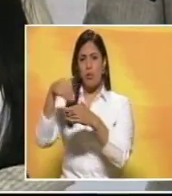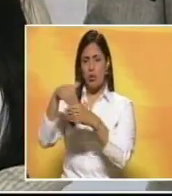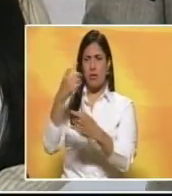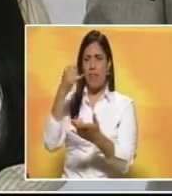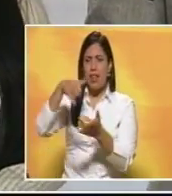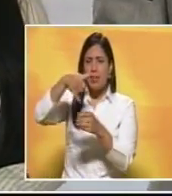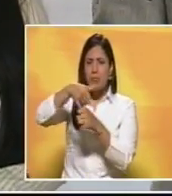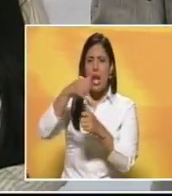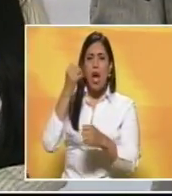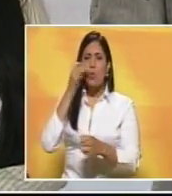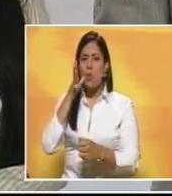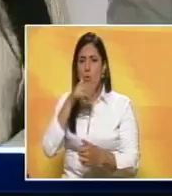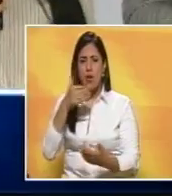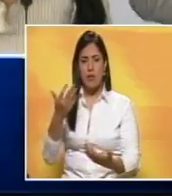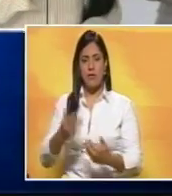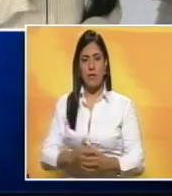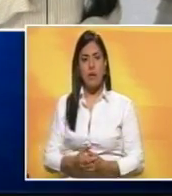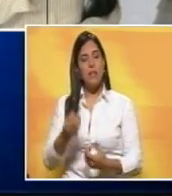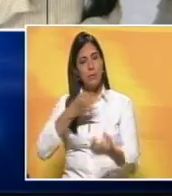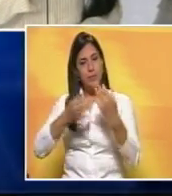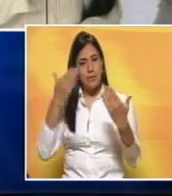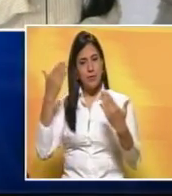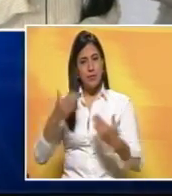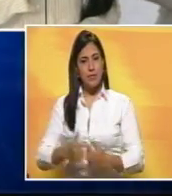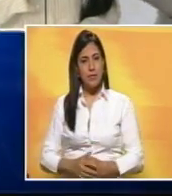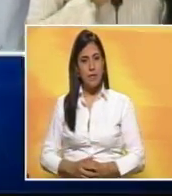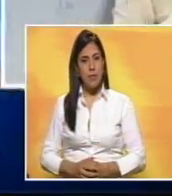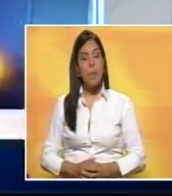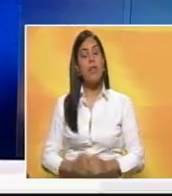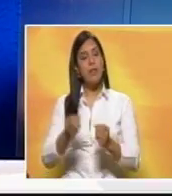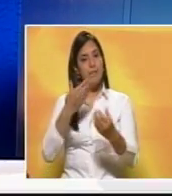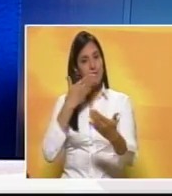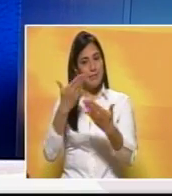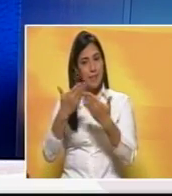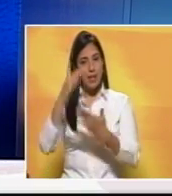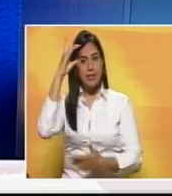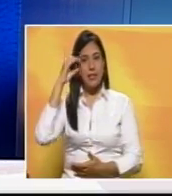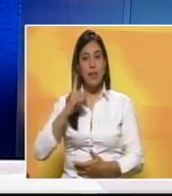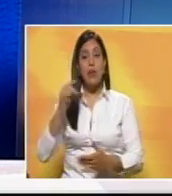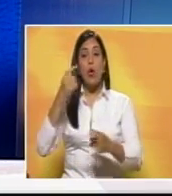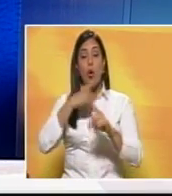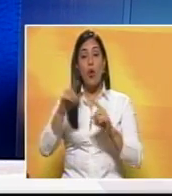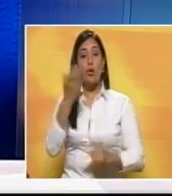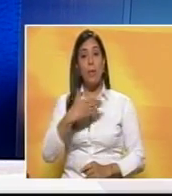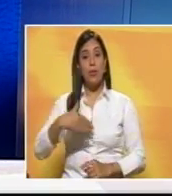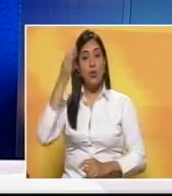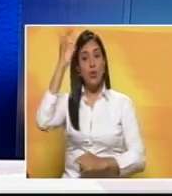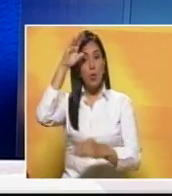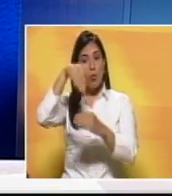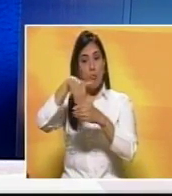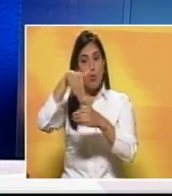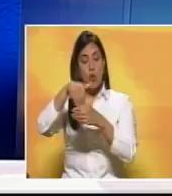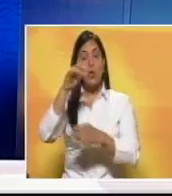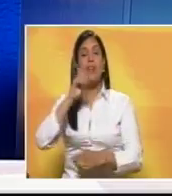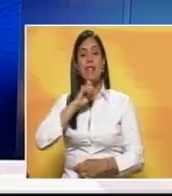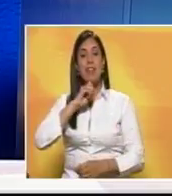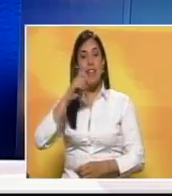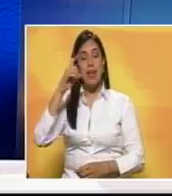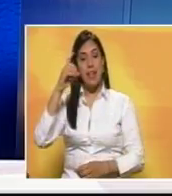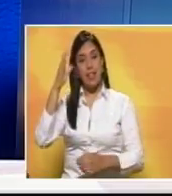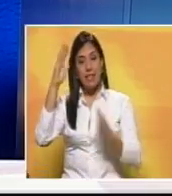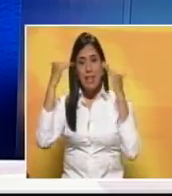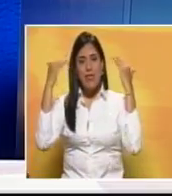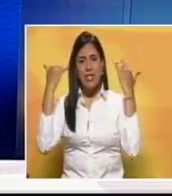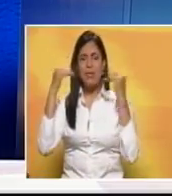indeleble. Con esta información retornamos con ustedes al estudio. Muchísimas gracias, Diana. La presidenta del Consejo Nacional Electoral, Tibisay Lucena,